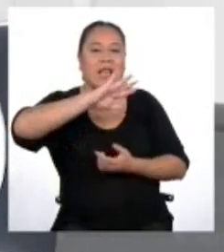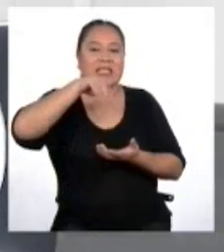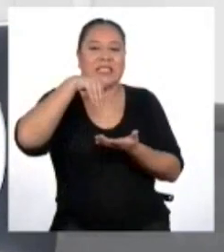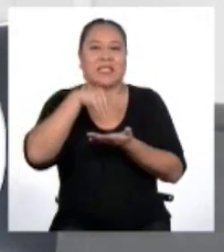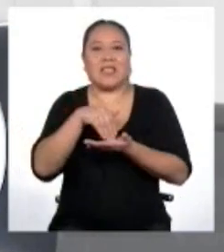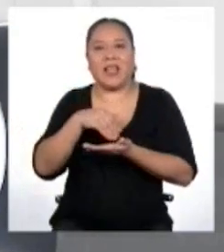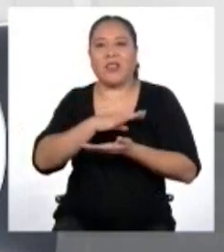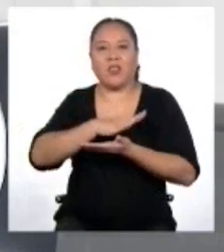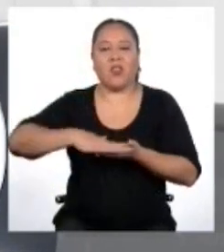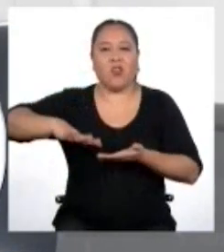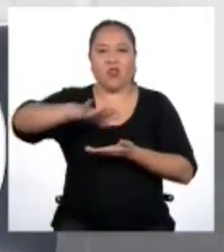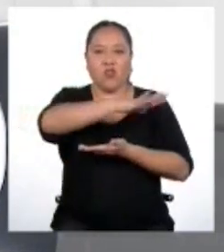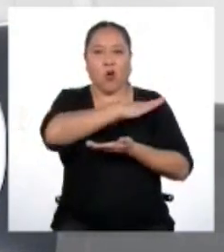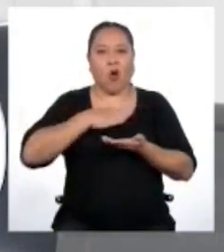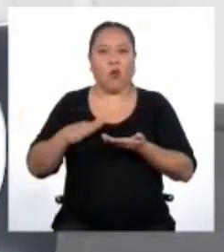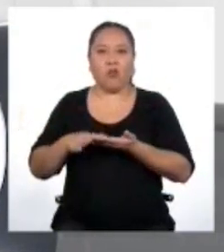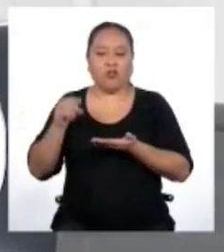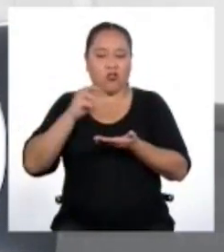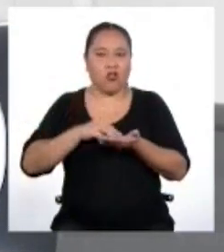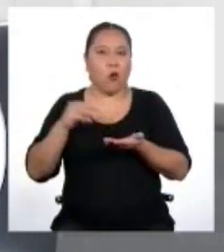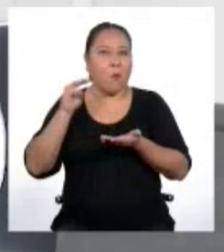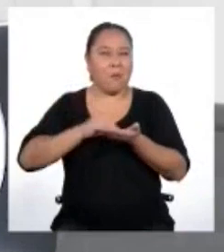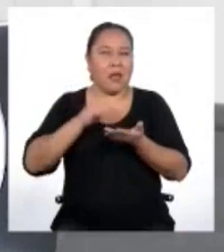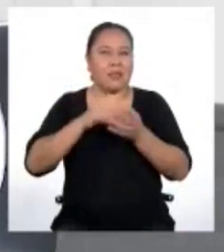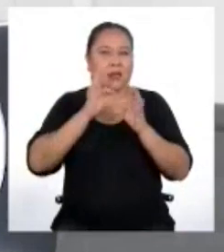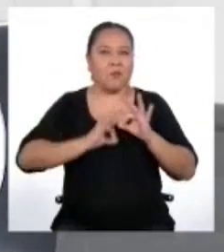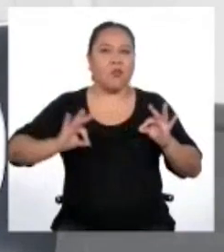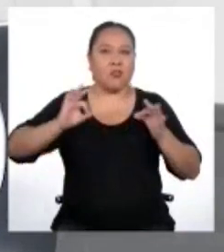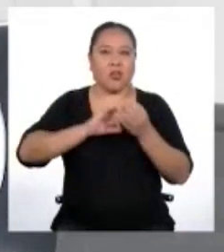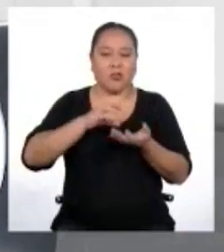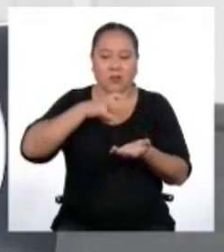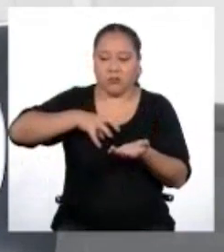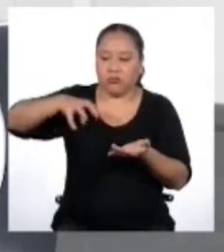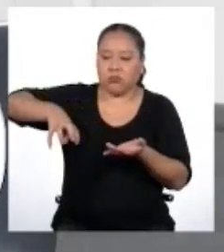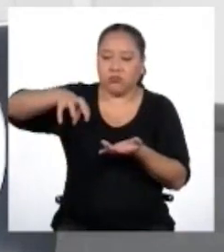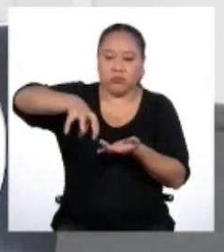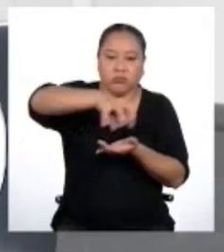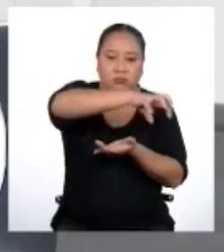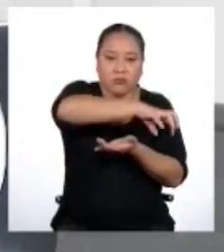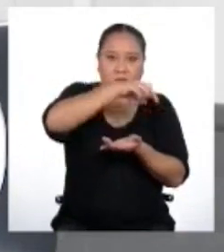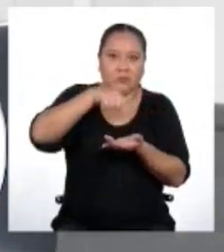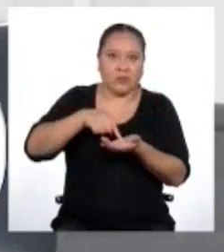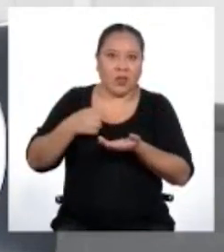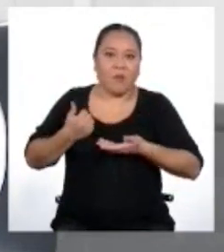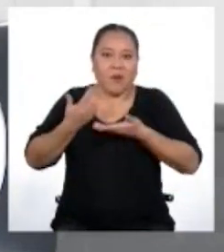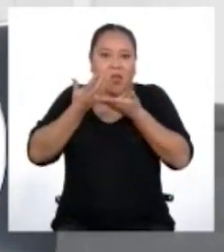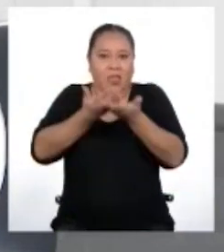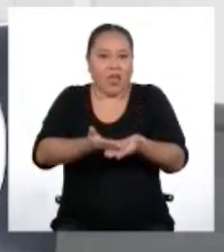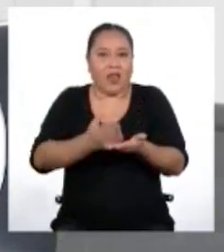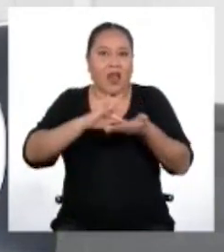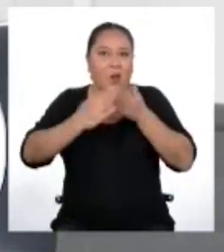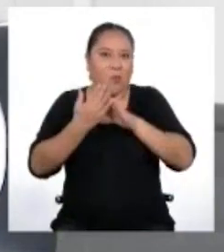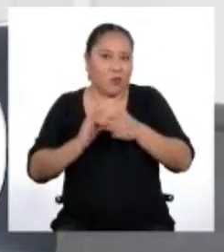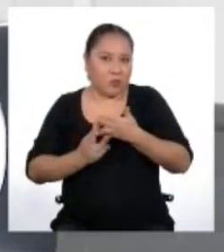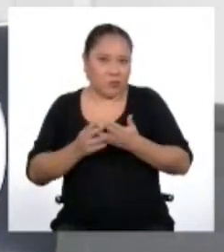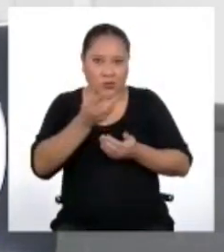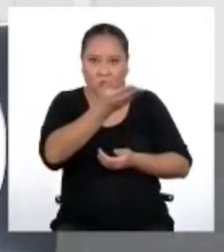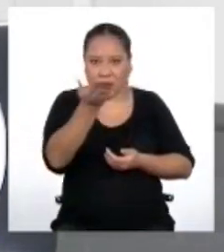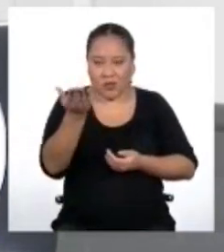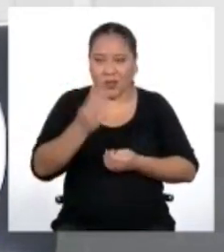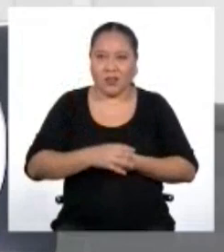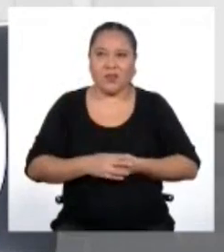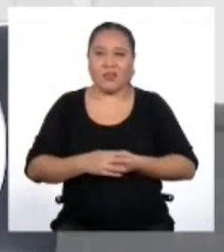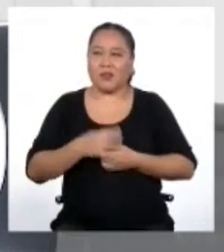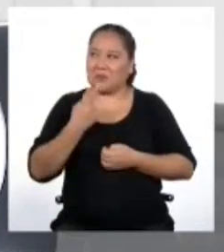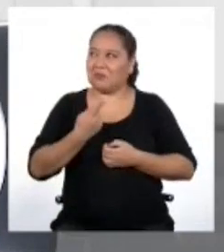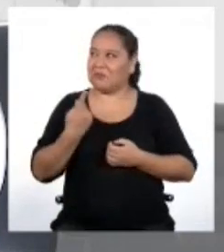de todo, lo más importante. Todo lo que hacen estas instituciones es por nosotros y para nosotros y nosotras. Cada vez